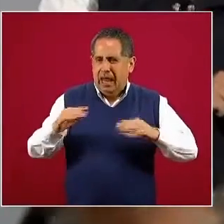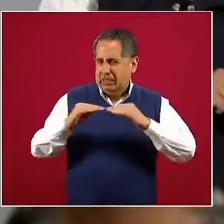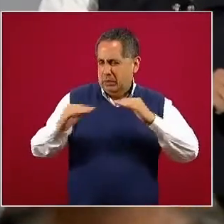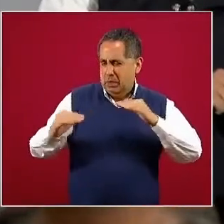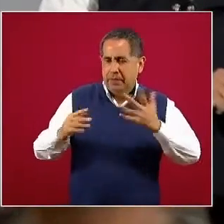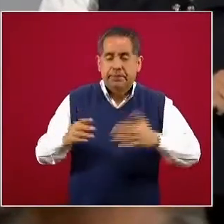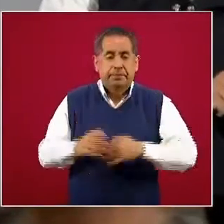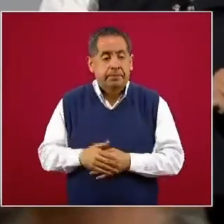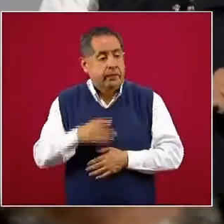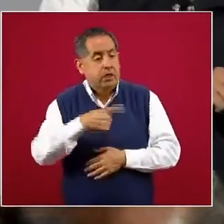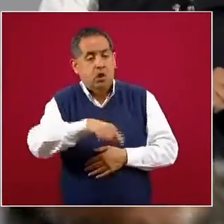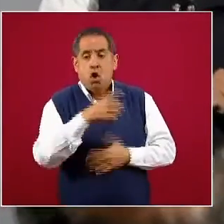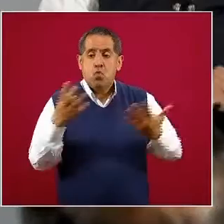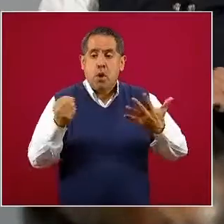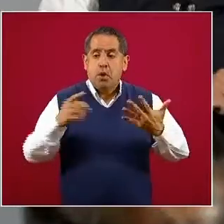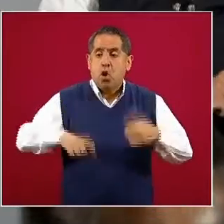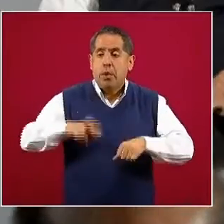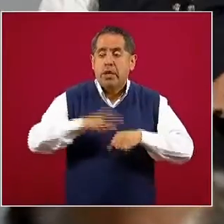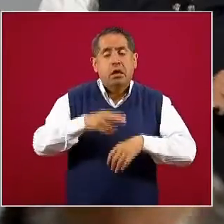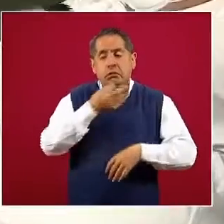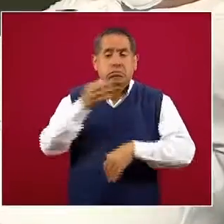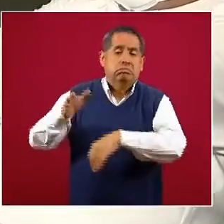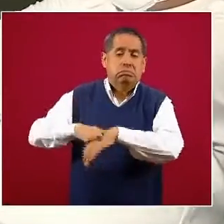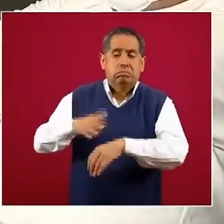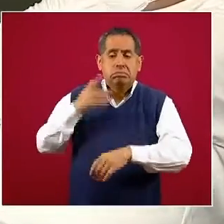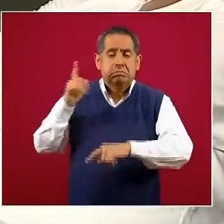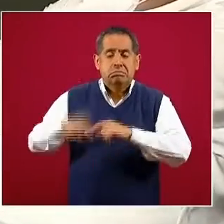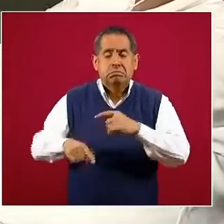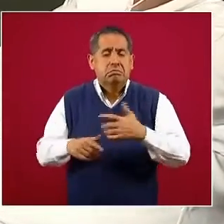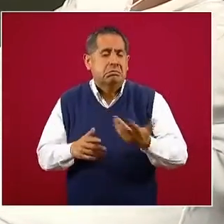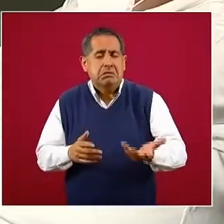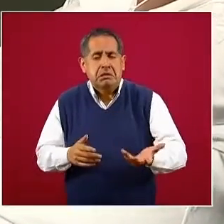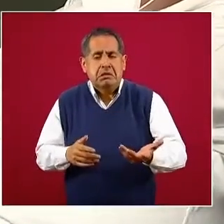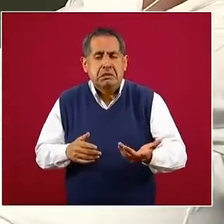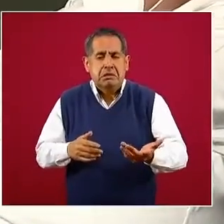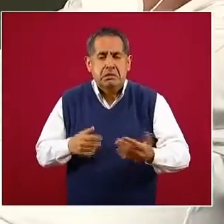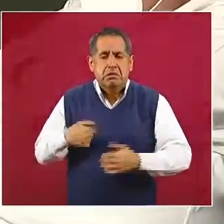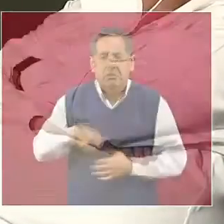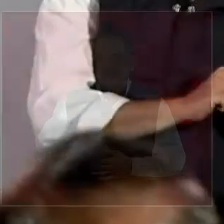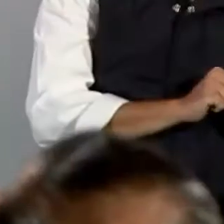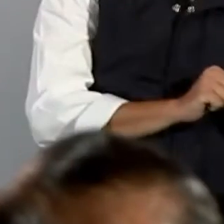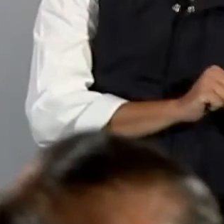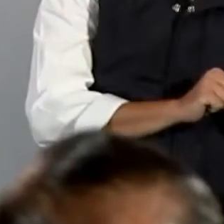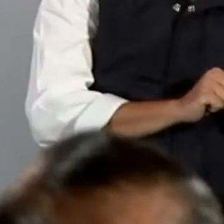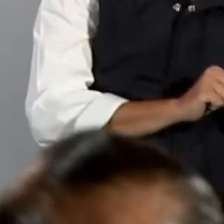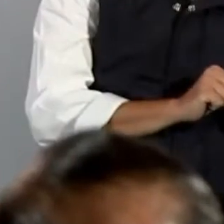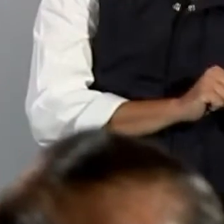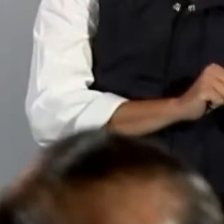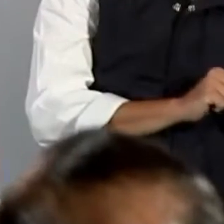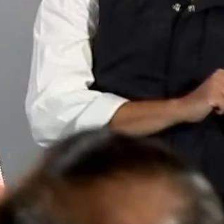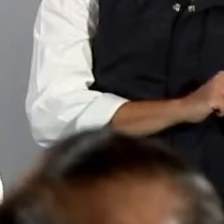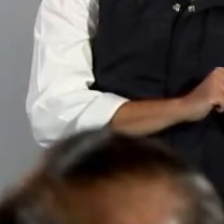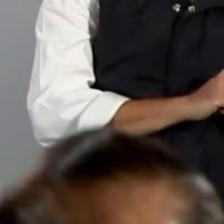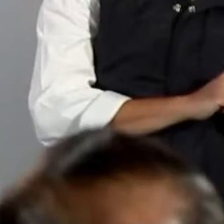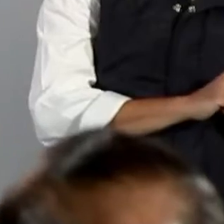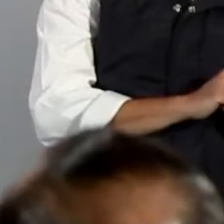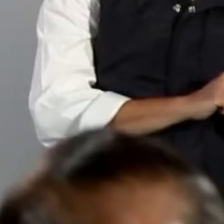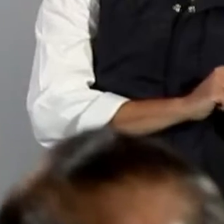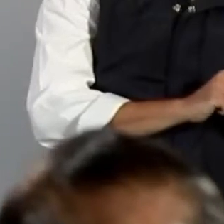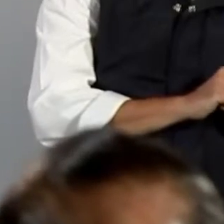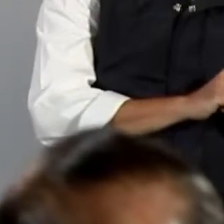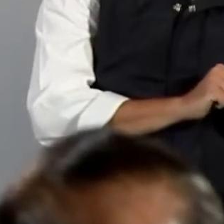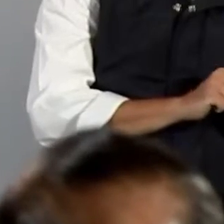entrada, una carta que involucra el nombre y el prestigio de un gobernador, en este caso además un gobernador ejemplar, competente, que ha